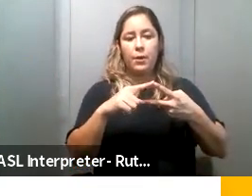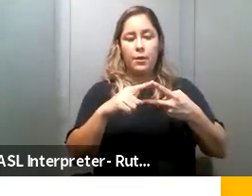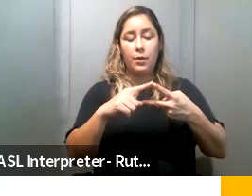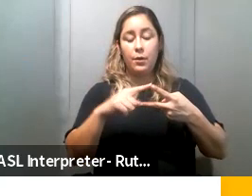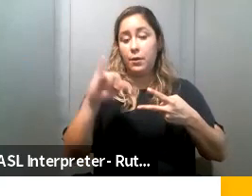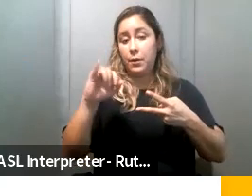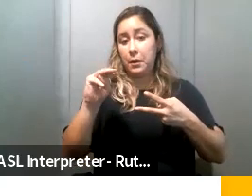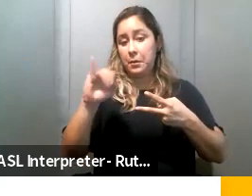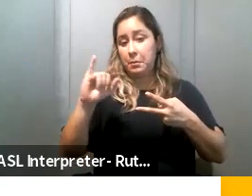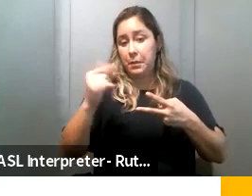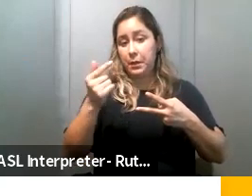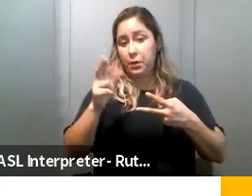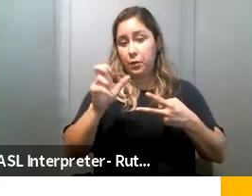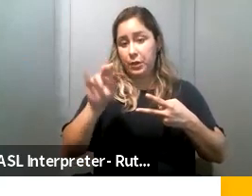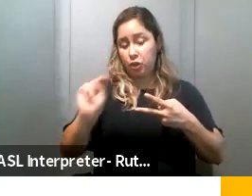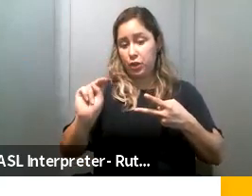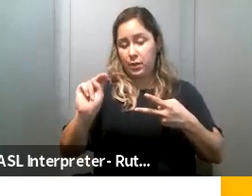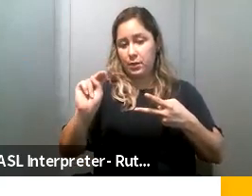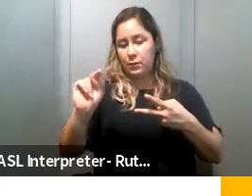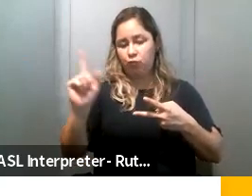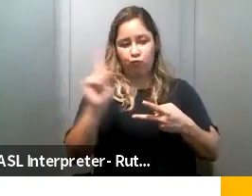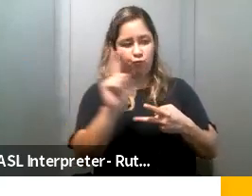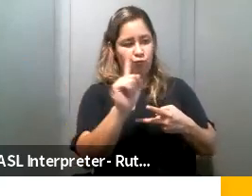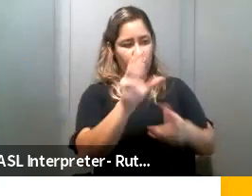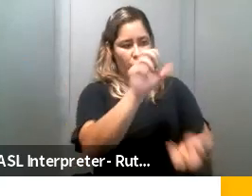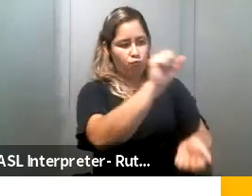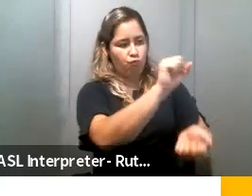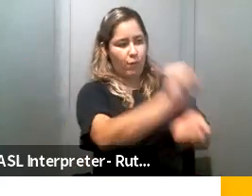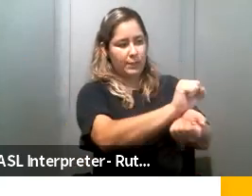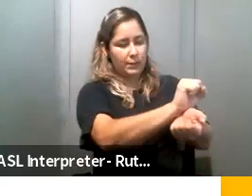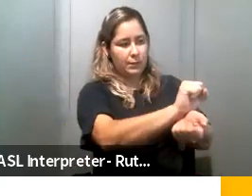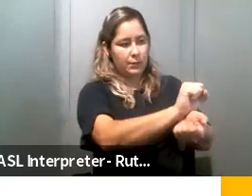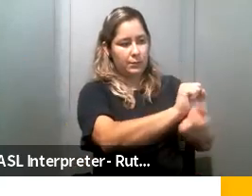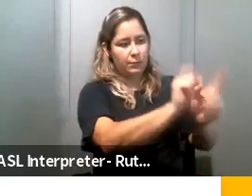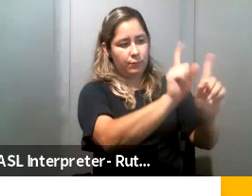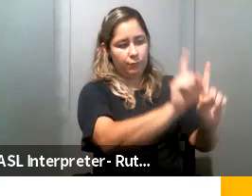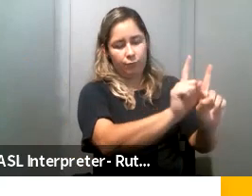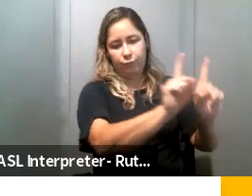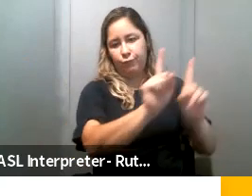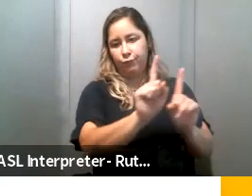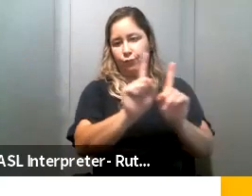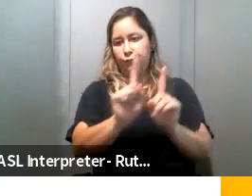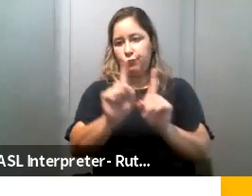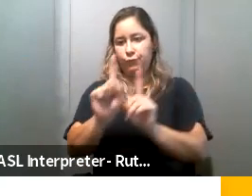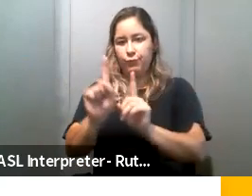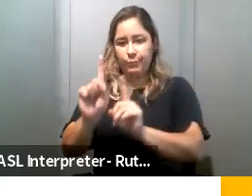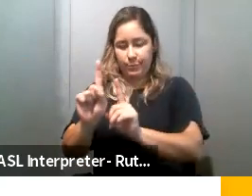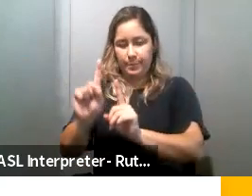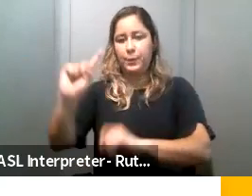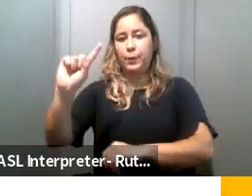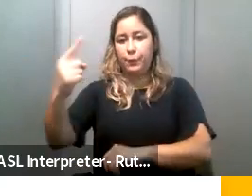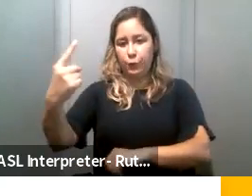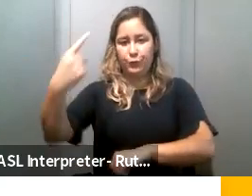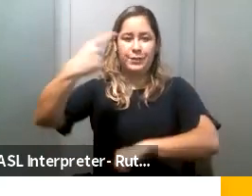arresta al individuo y en ese momento el agente de inmigración, típicamente el primer día,